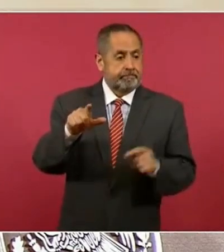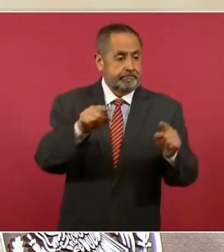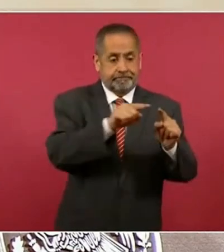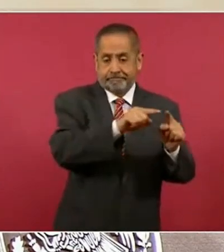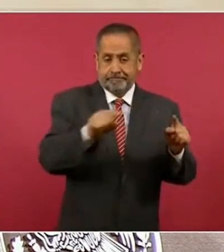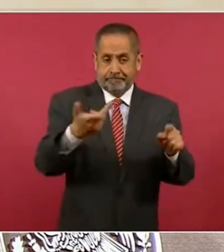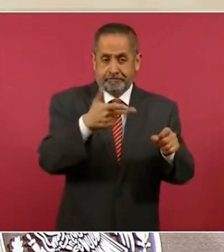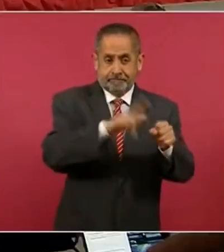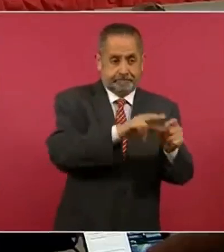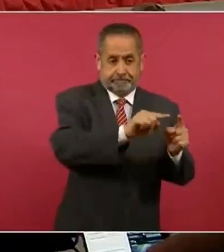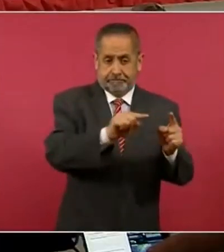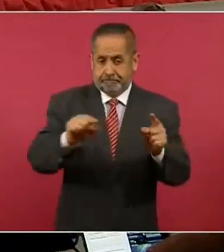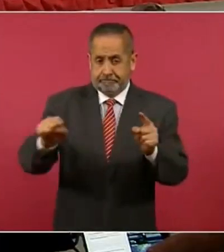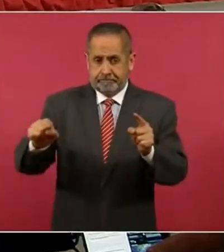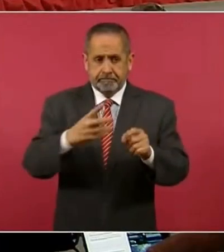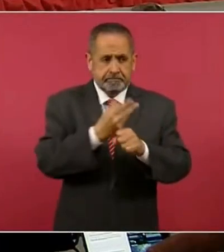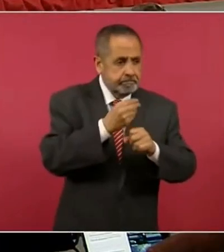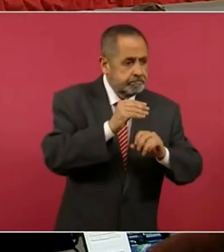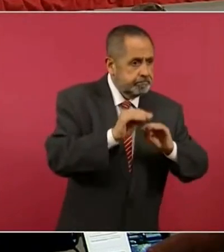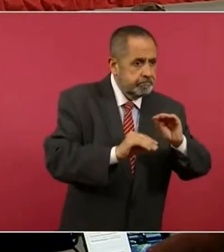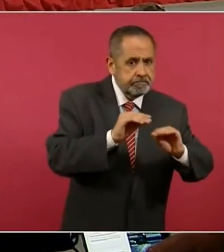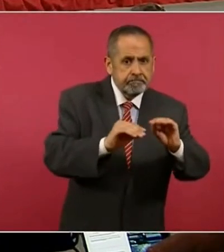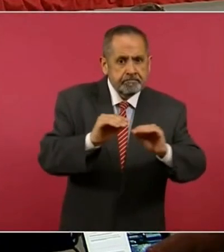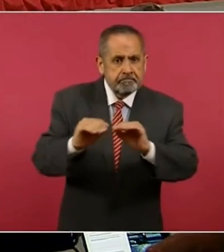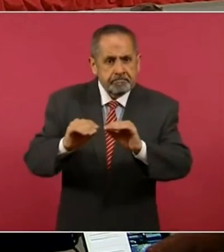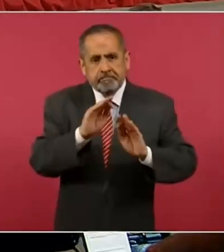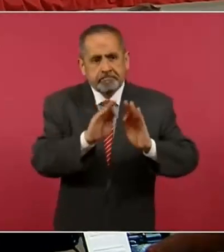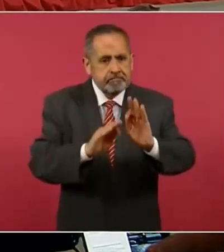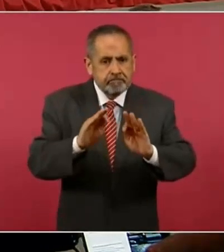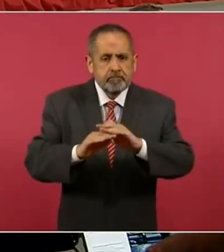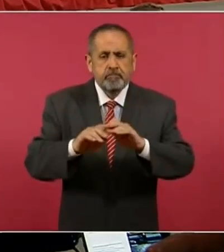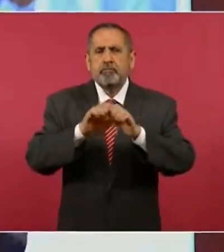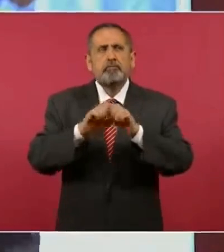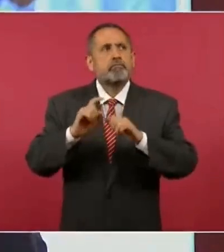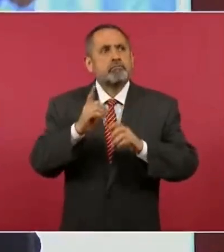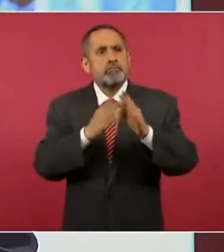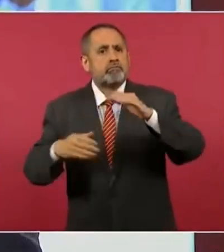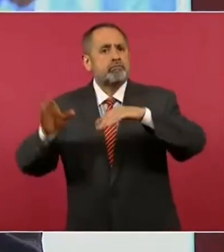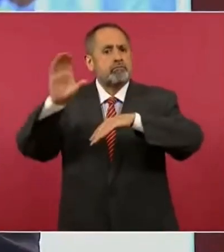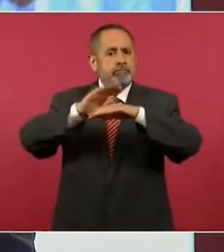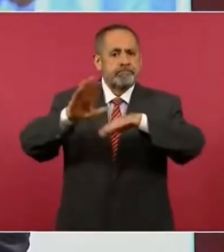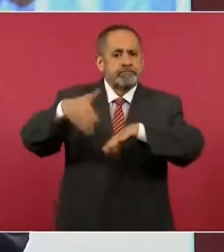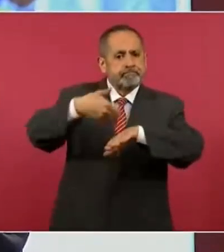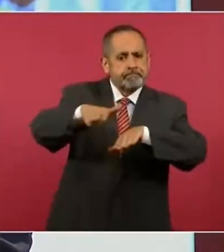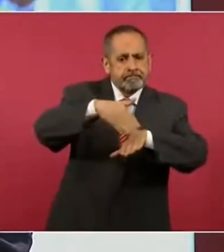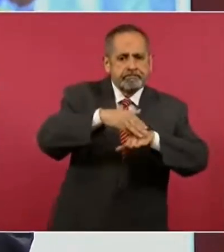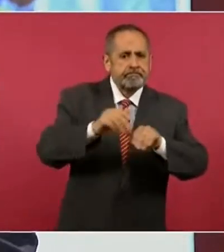alguna acción de conservación, como lo hemos platicado aquí, que van desde impermeabilizaciones,